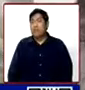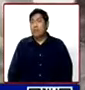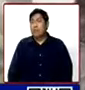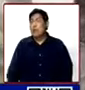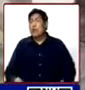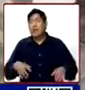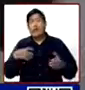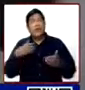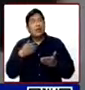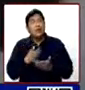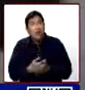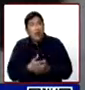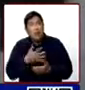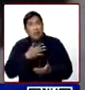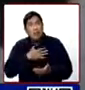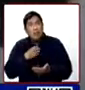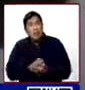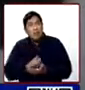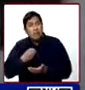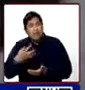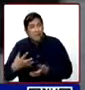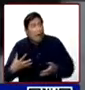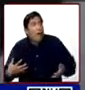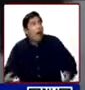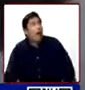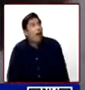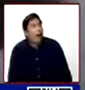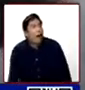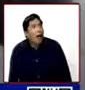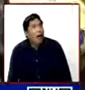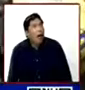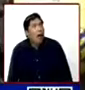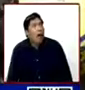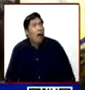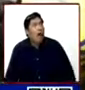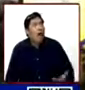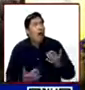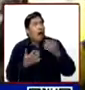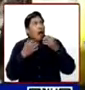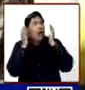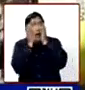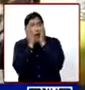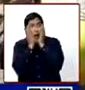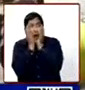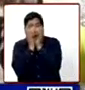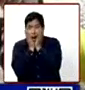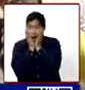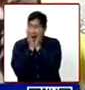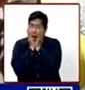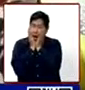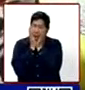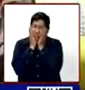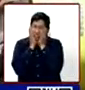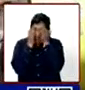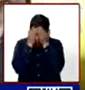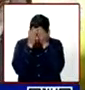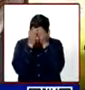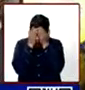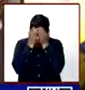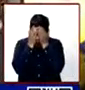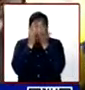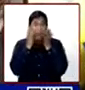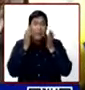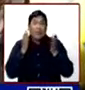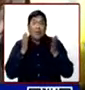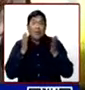Yo ya estaba llegando de hacer mis compras. Cuando llegué estaba en un ardiendo. Me asusté y lo único que hice,